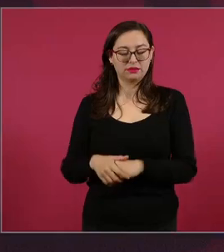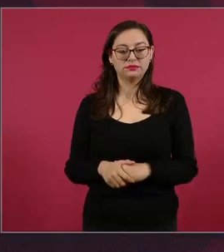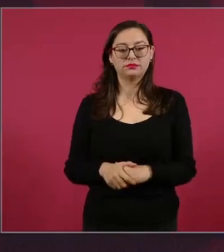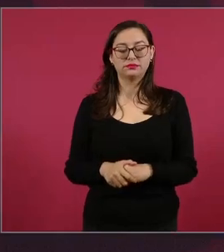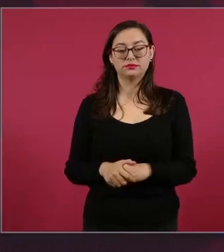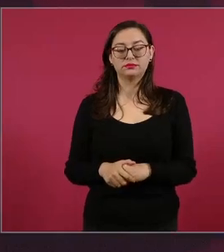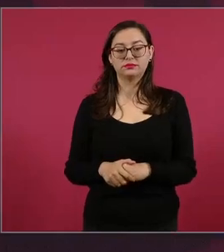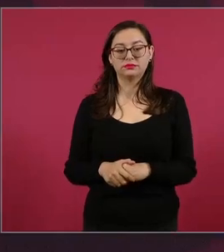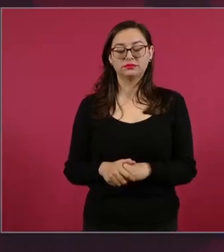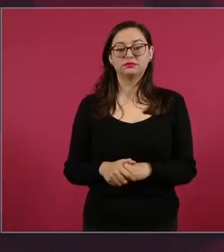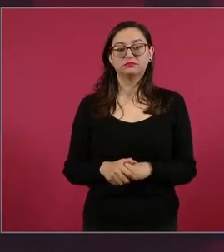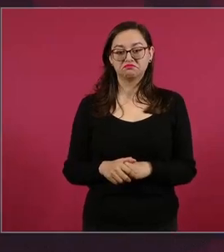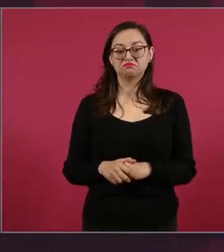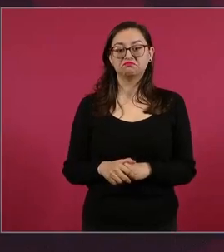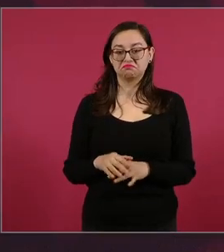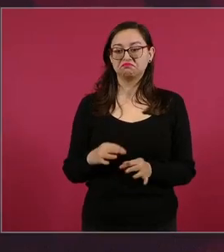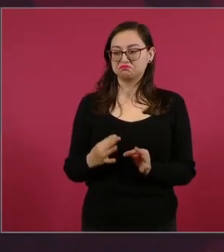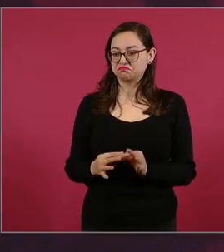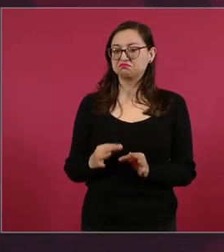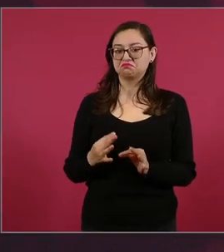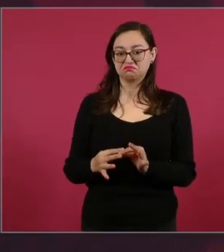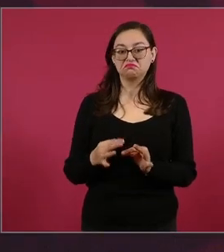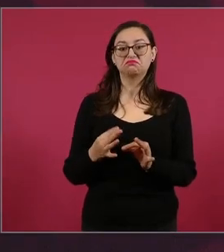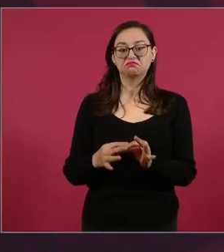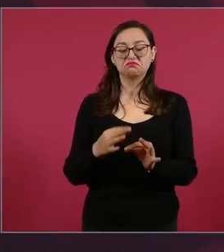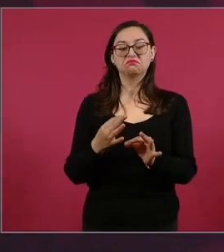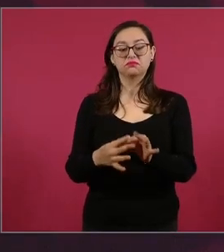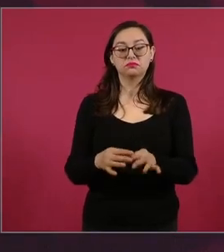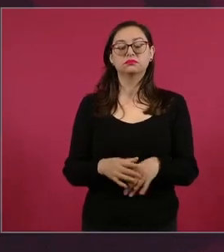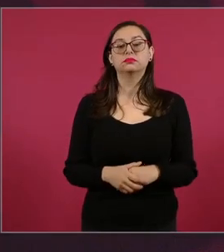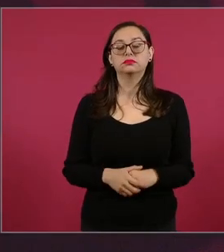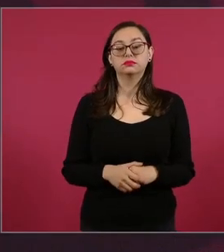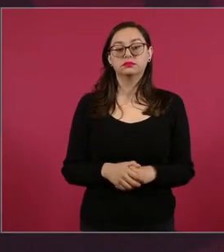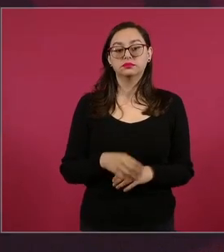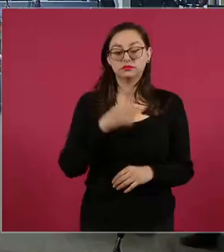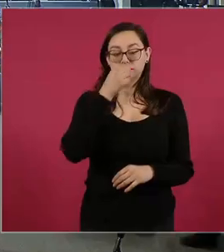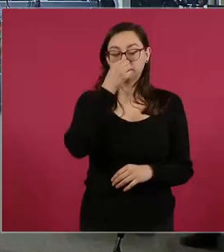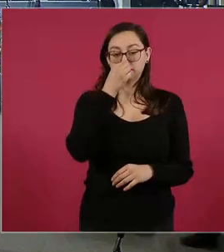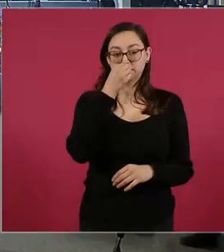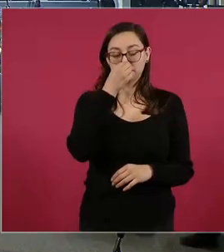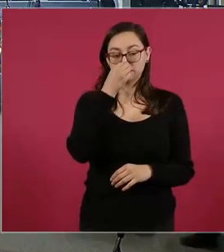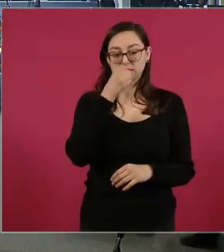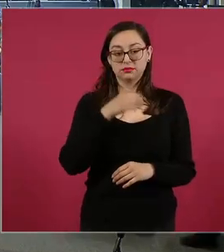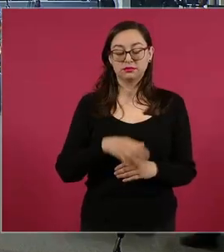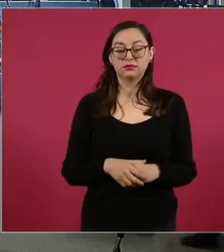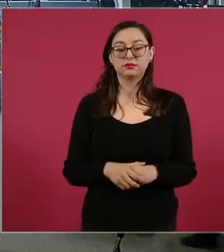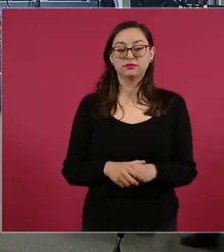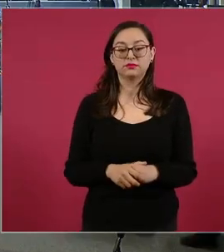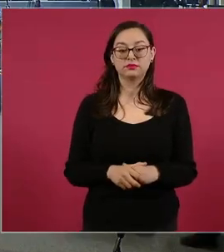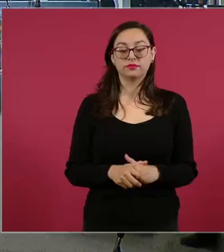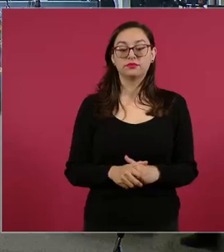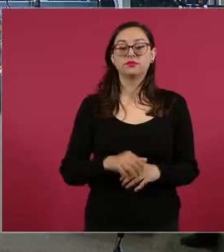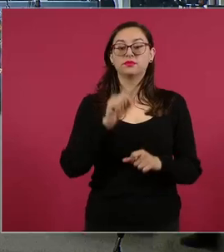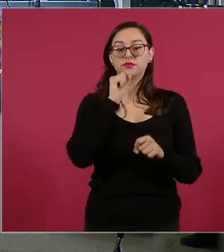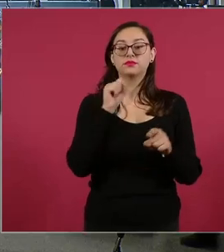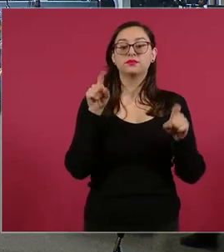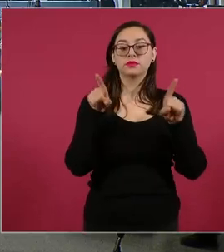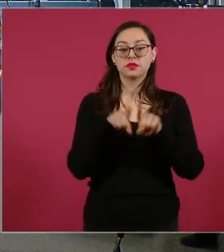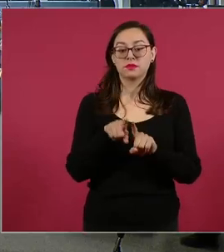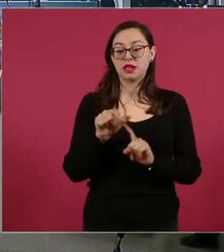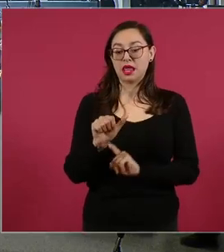y ya lo estamos logrando. Fuimos también a supervisar el tren del